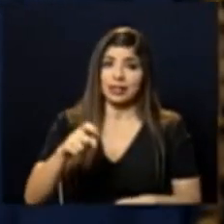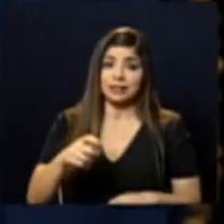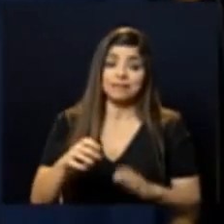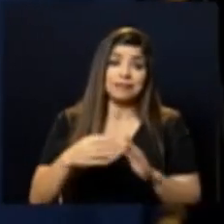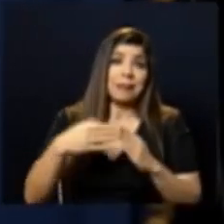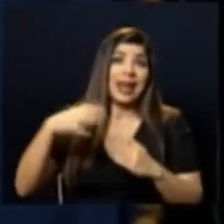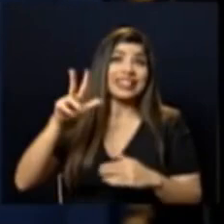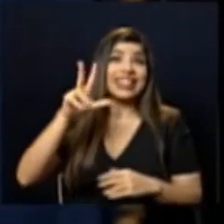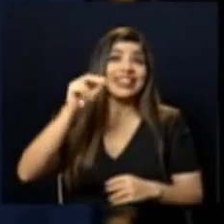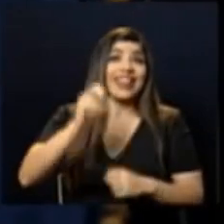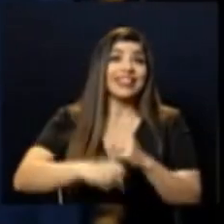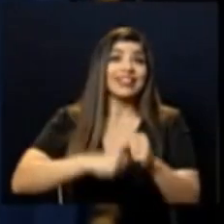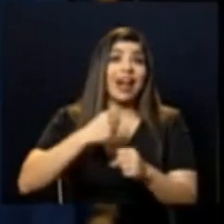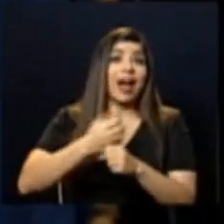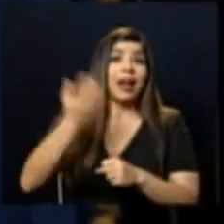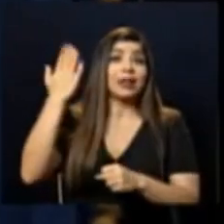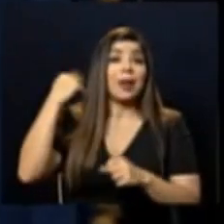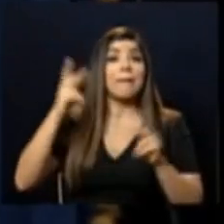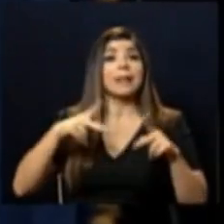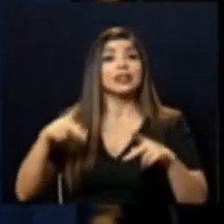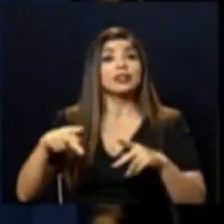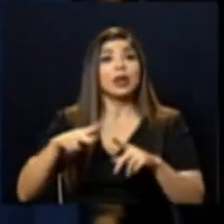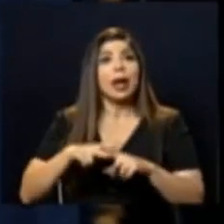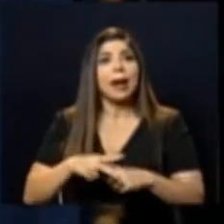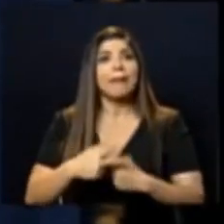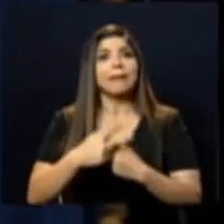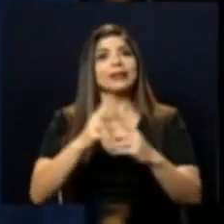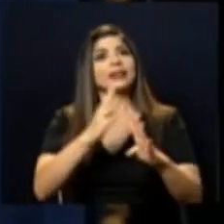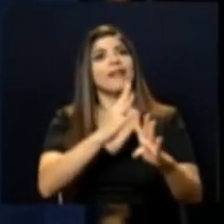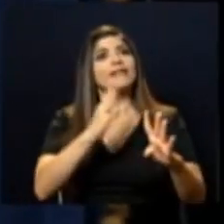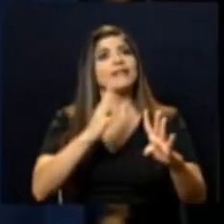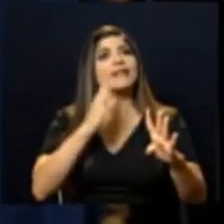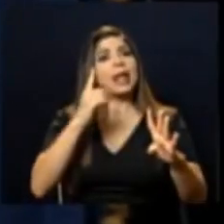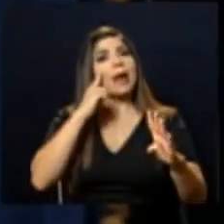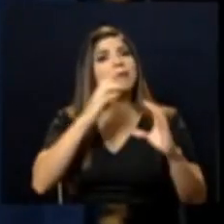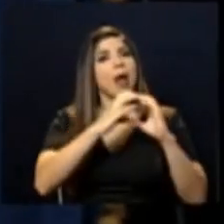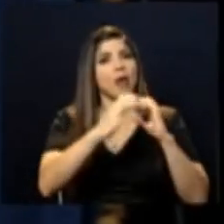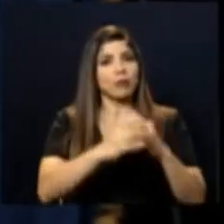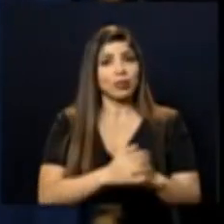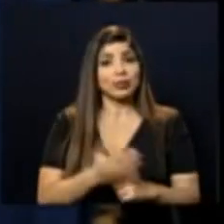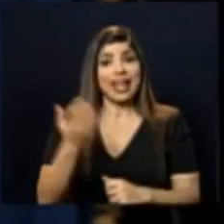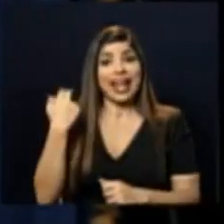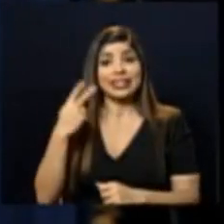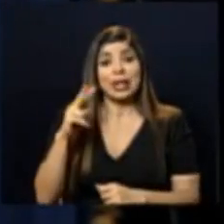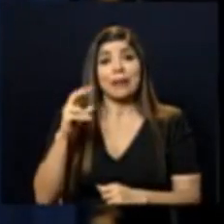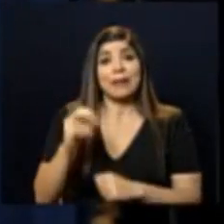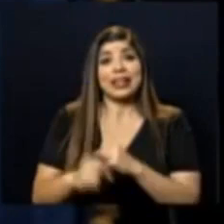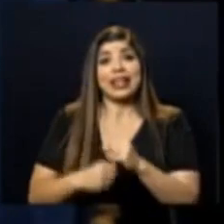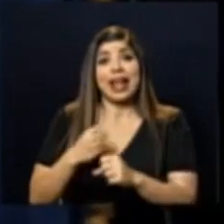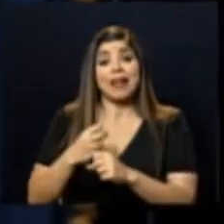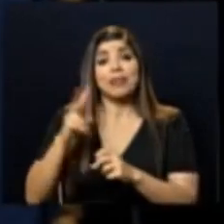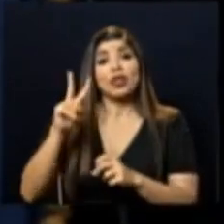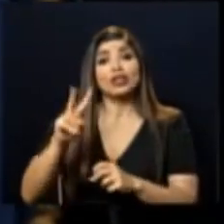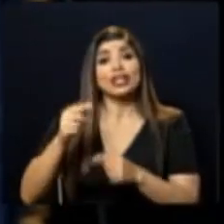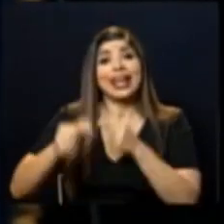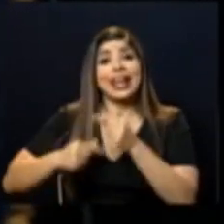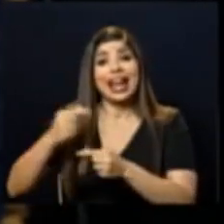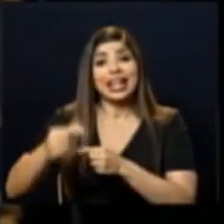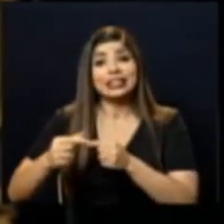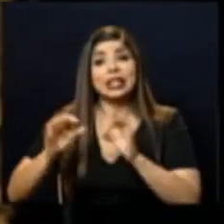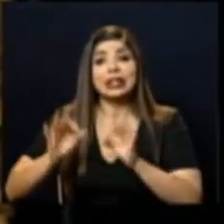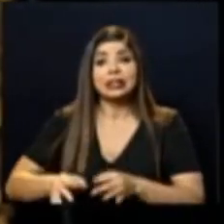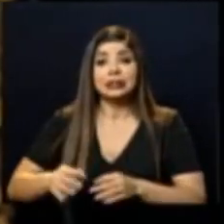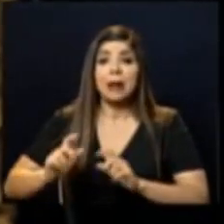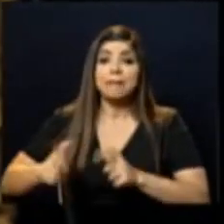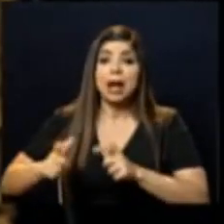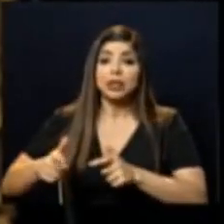30 años las personas comenzaron a hacer fila para tomar el bus, si hace dos generaciones decidimos poner la basura